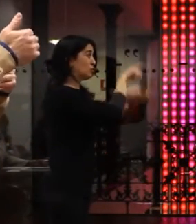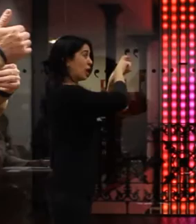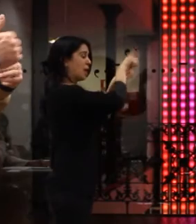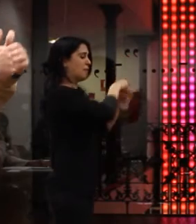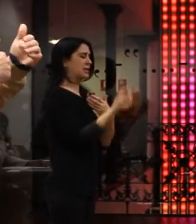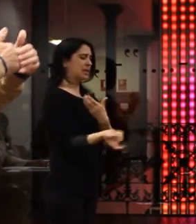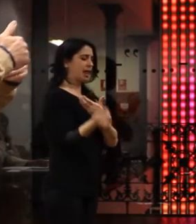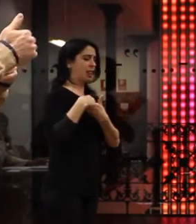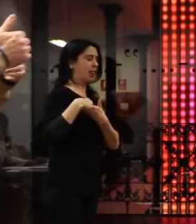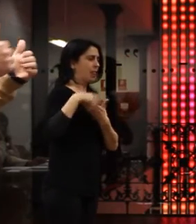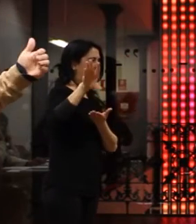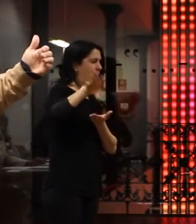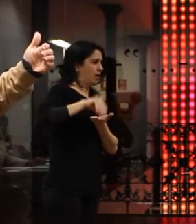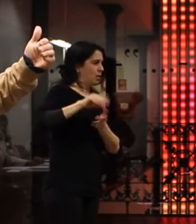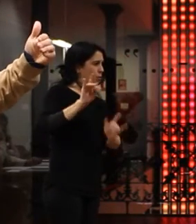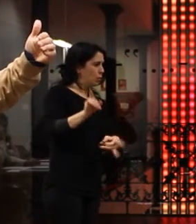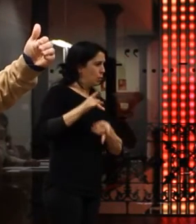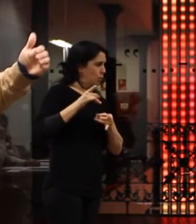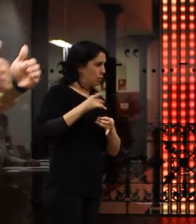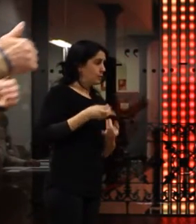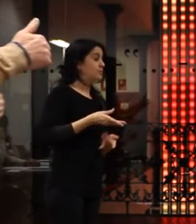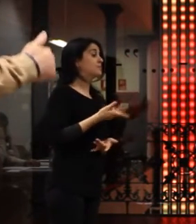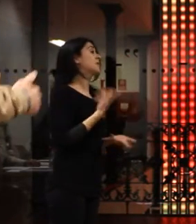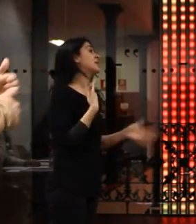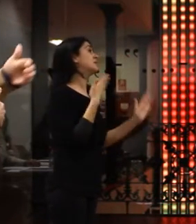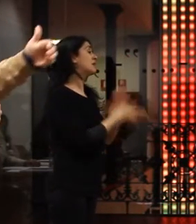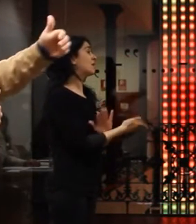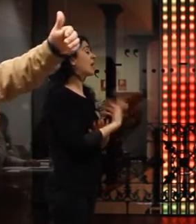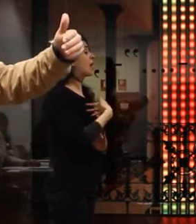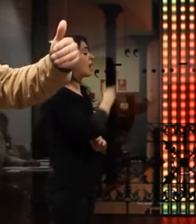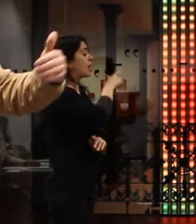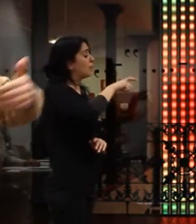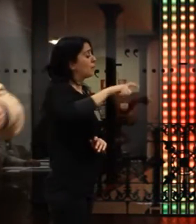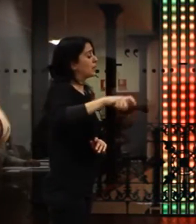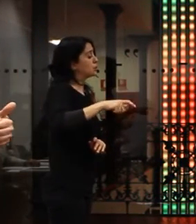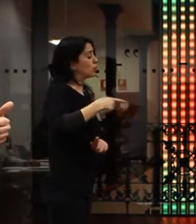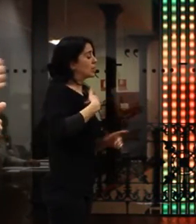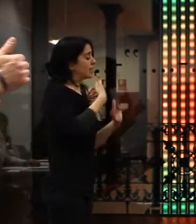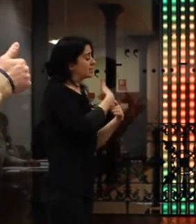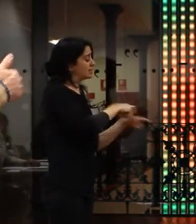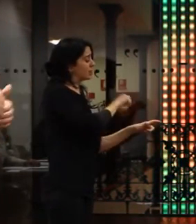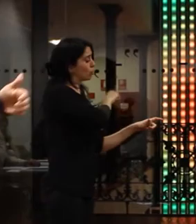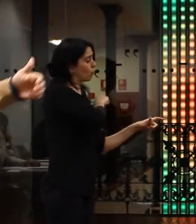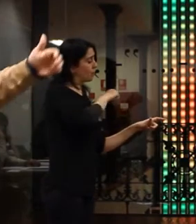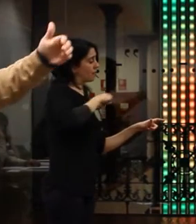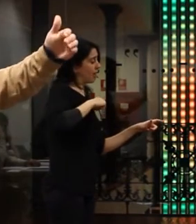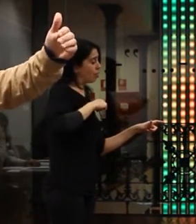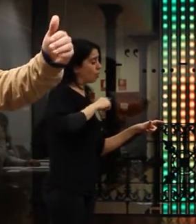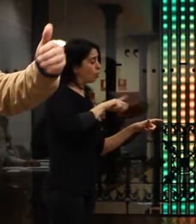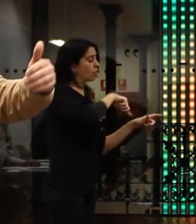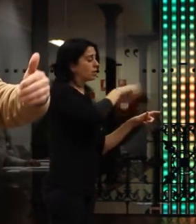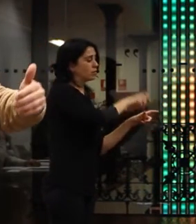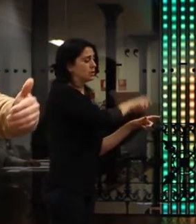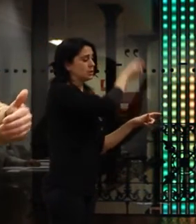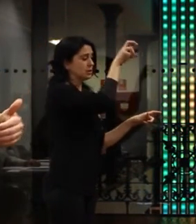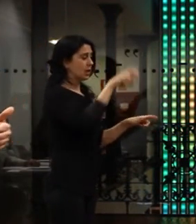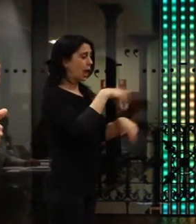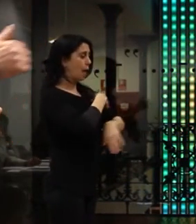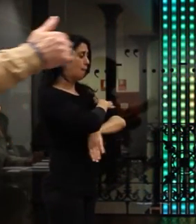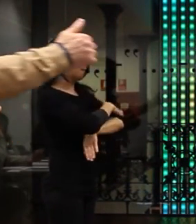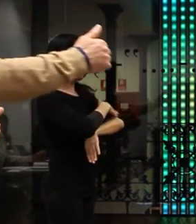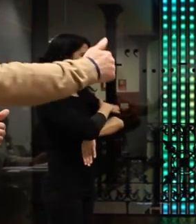temporada por el sector privado, que lo mismo pueden estar en Lehman Brothers que de ministros